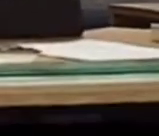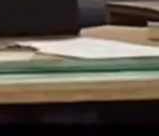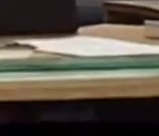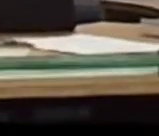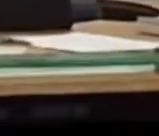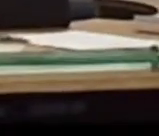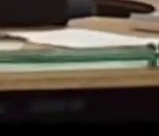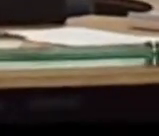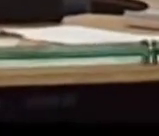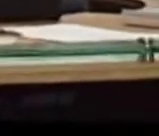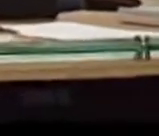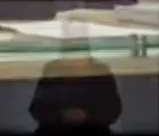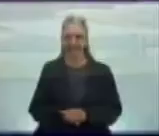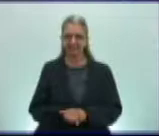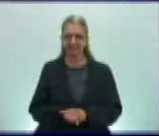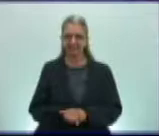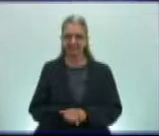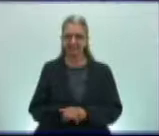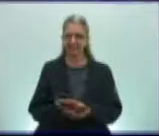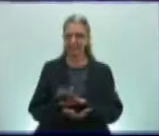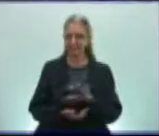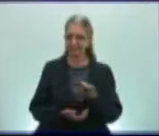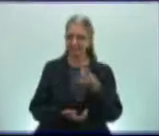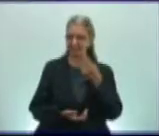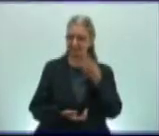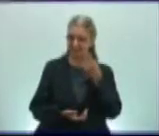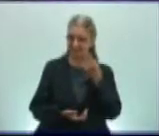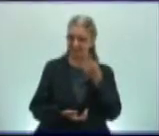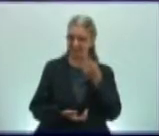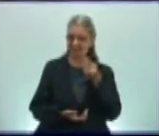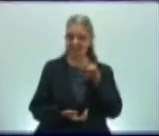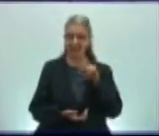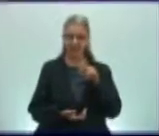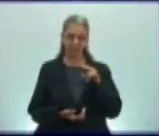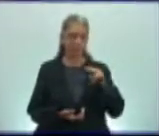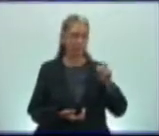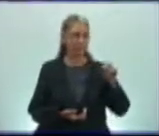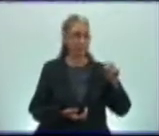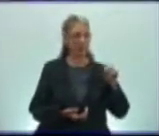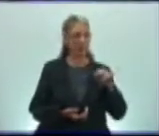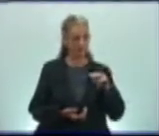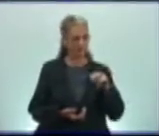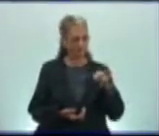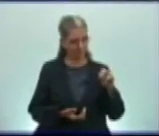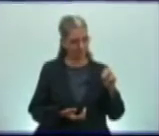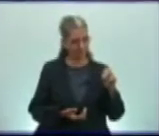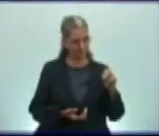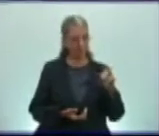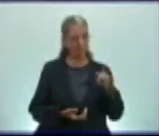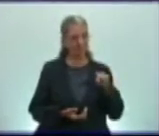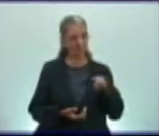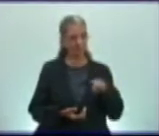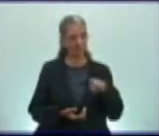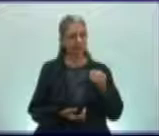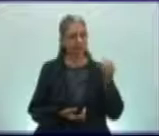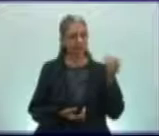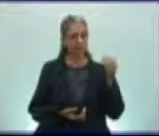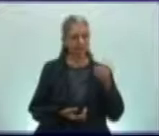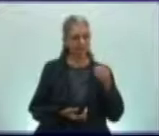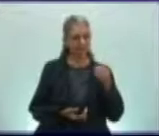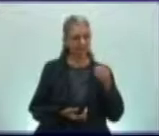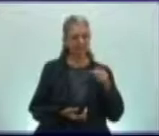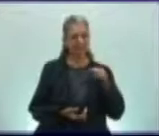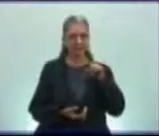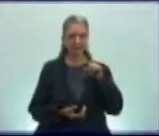te darás cuenta que el ejercicio tiene que ver con el balanceo de un columpio. Ustedes seguro que están ubicados en que ustedes